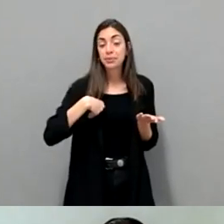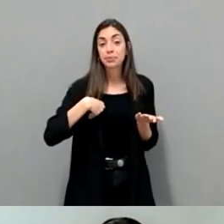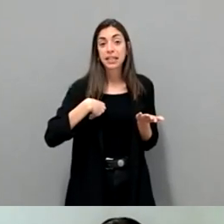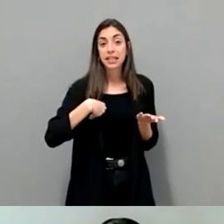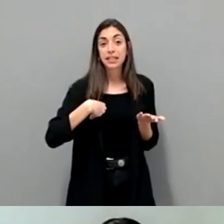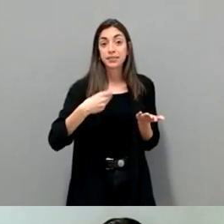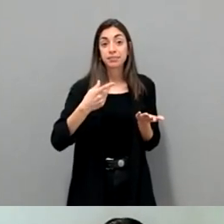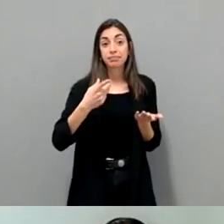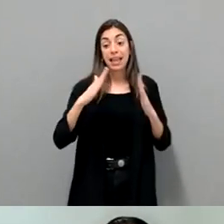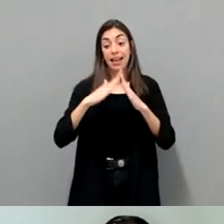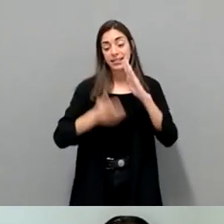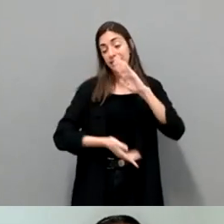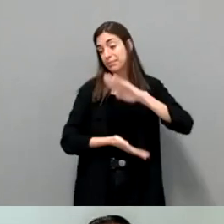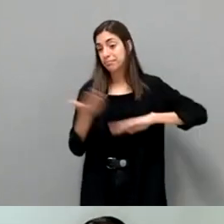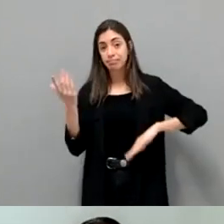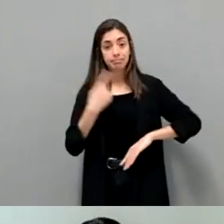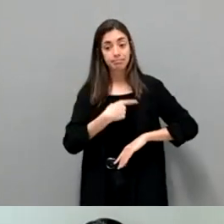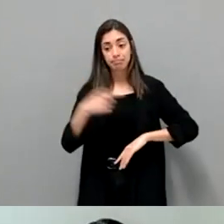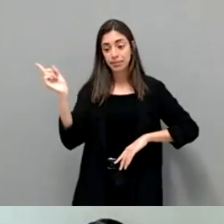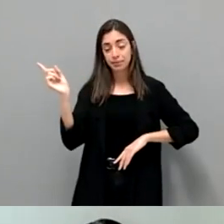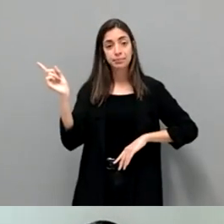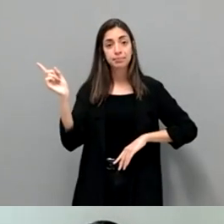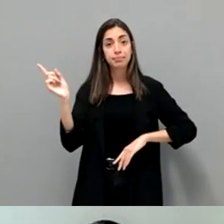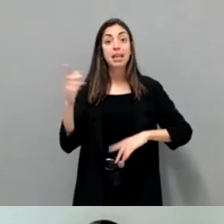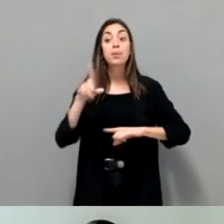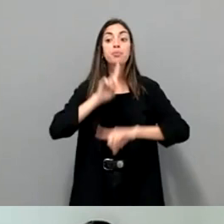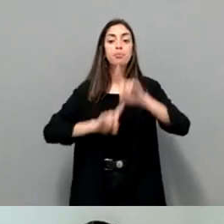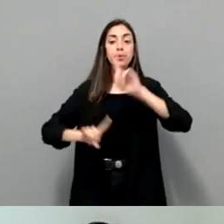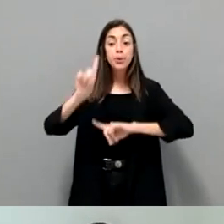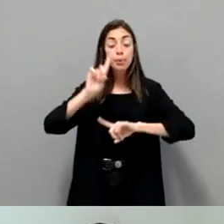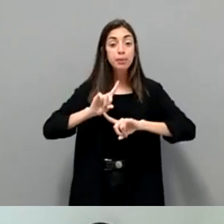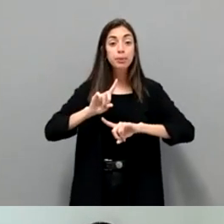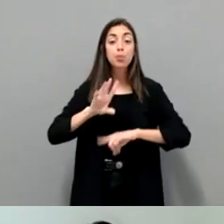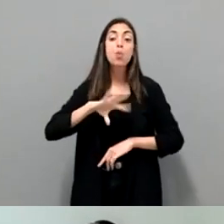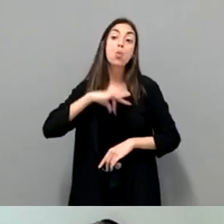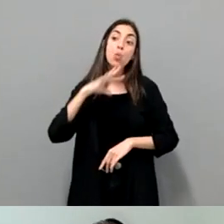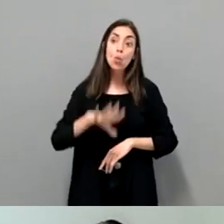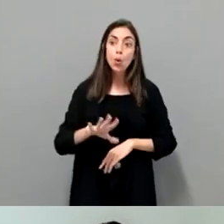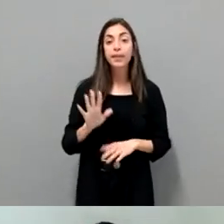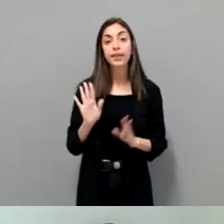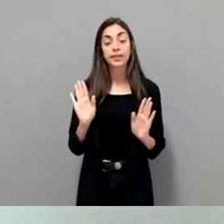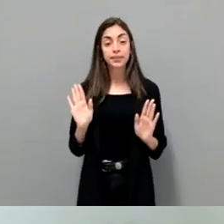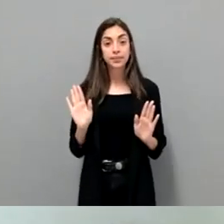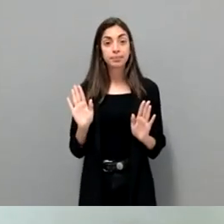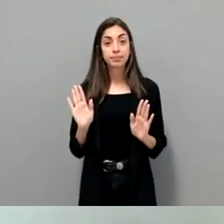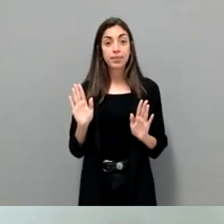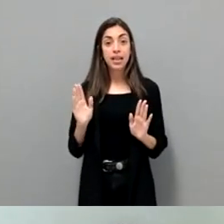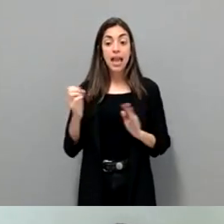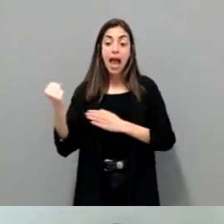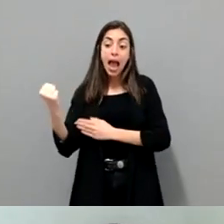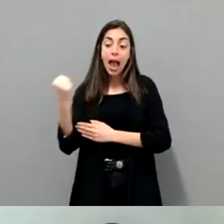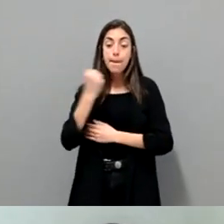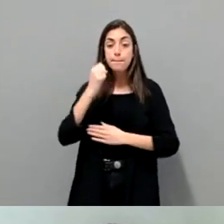mandan a su casa. Y el problema en ese caso es que muy posiblemente el apoyo